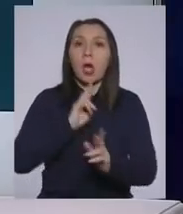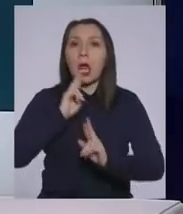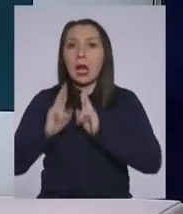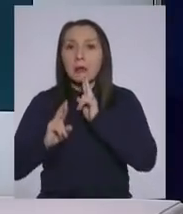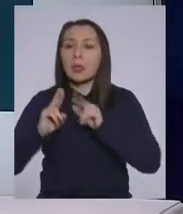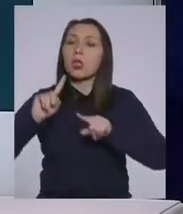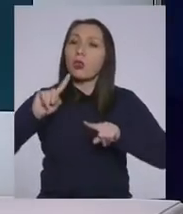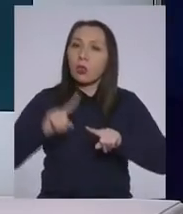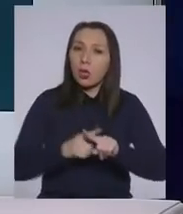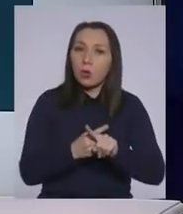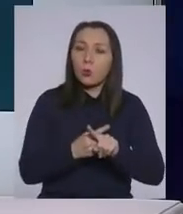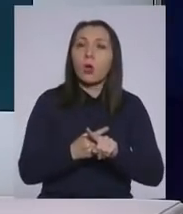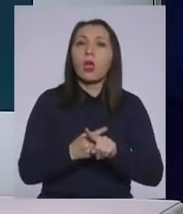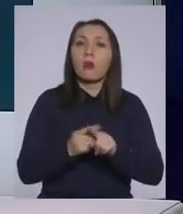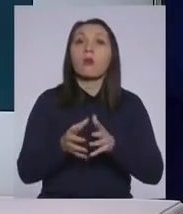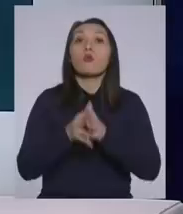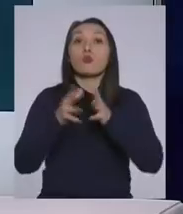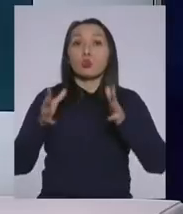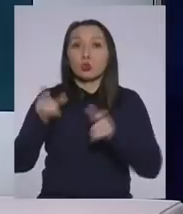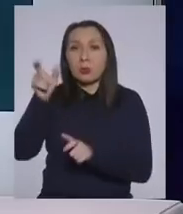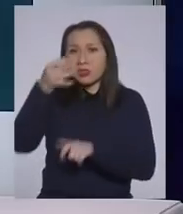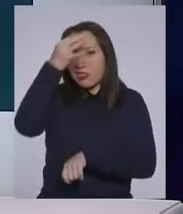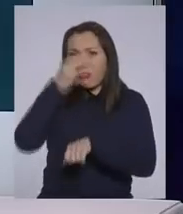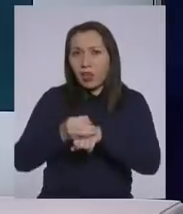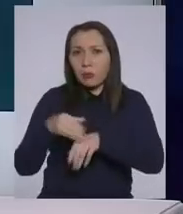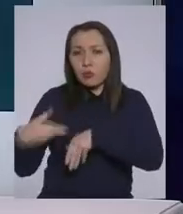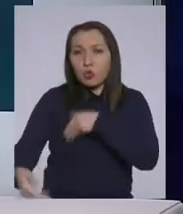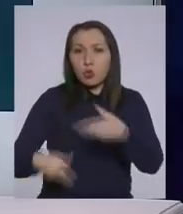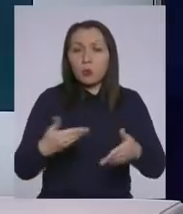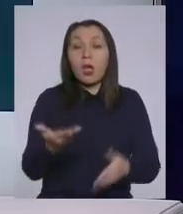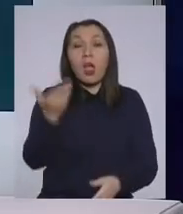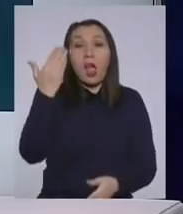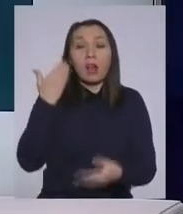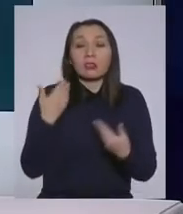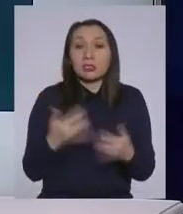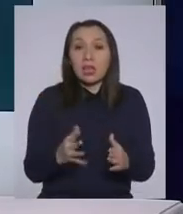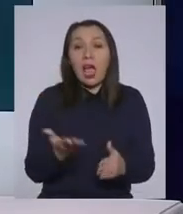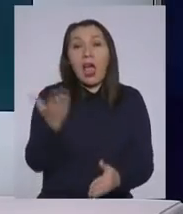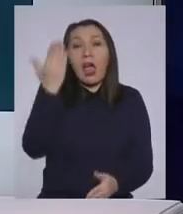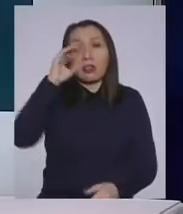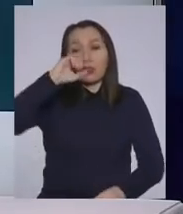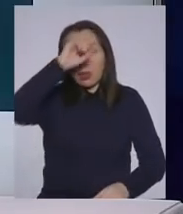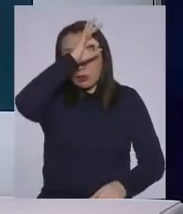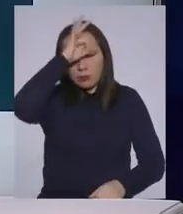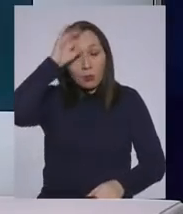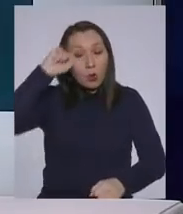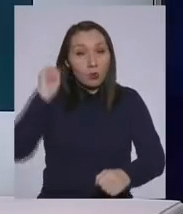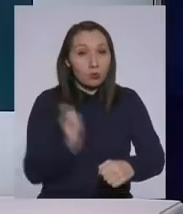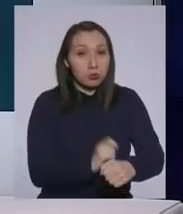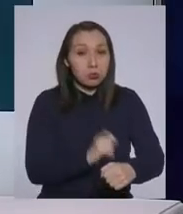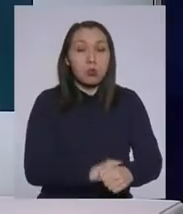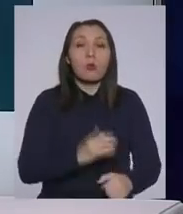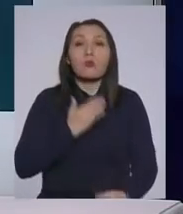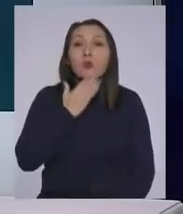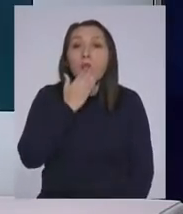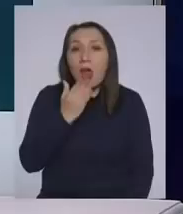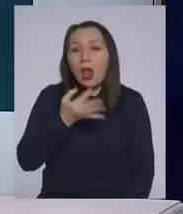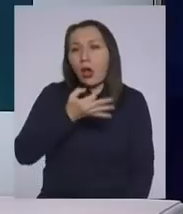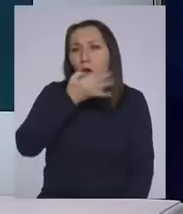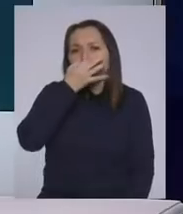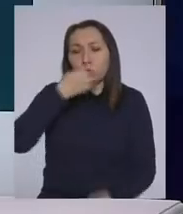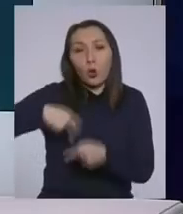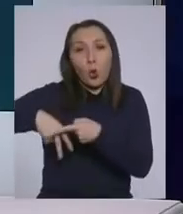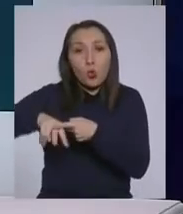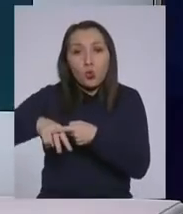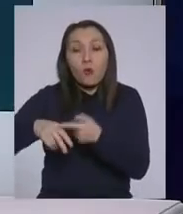respondiendo nuevamente a un alto número de contagios, tal como ya había ocurrido en Araucanía, en Punta Arenas, en Osorno, en Ñuble,